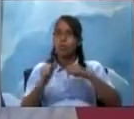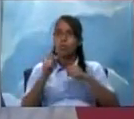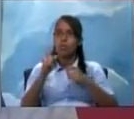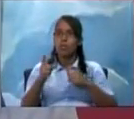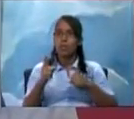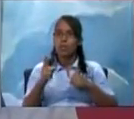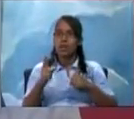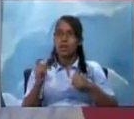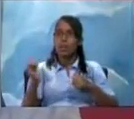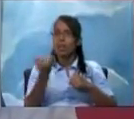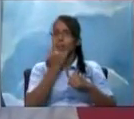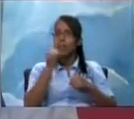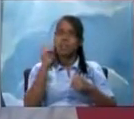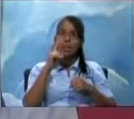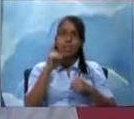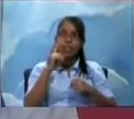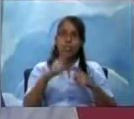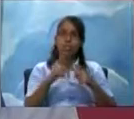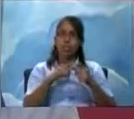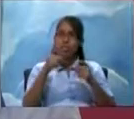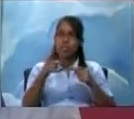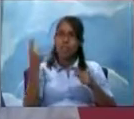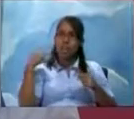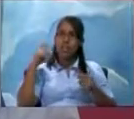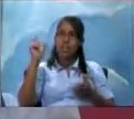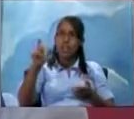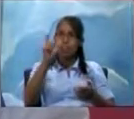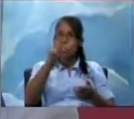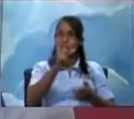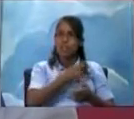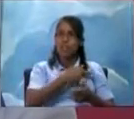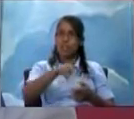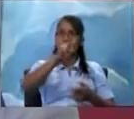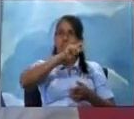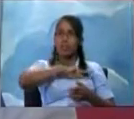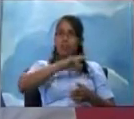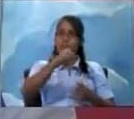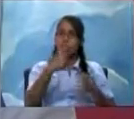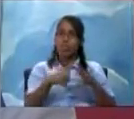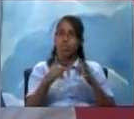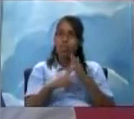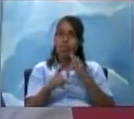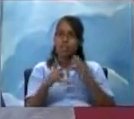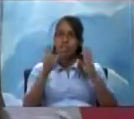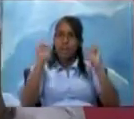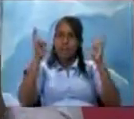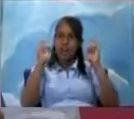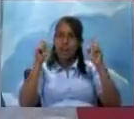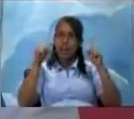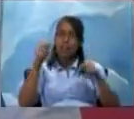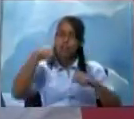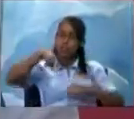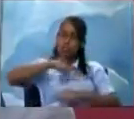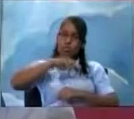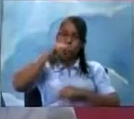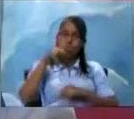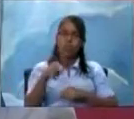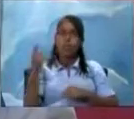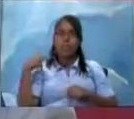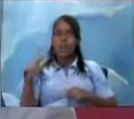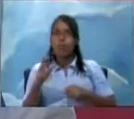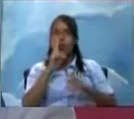movido, hermanos, engañado, y resulta que allá hay enseñanzas falsas, cosas extrañas. Aquí